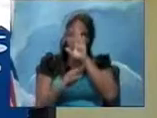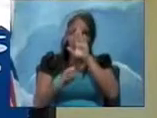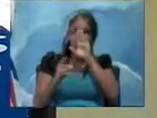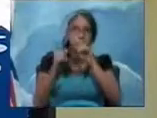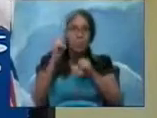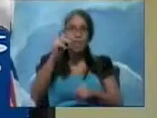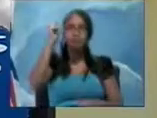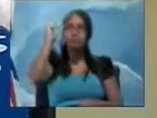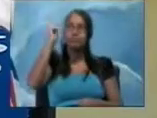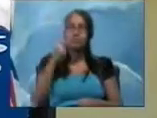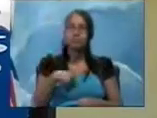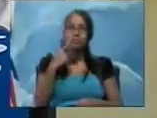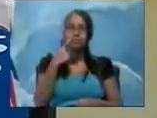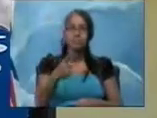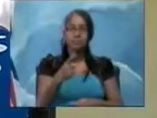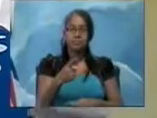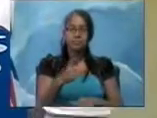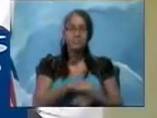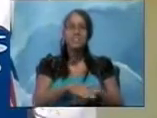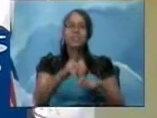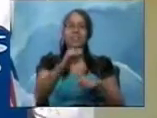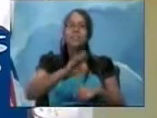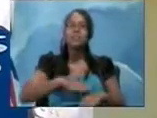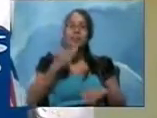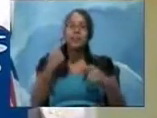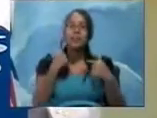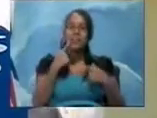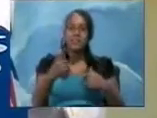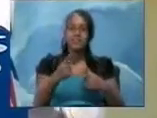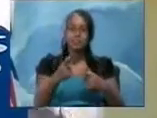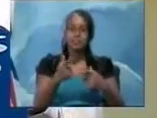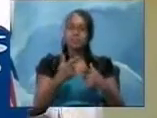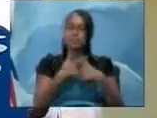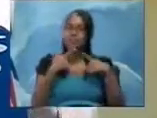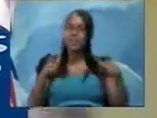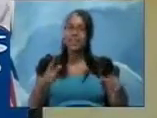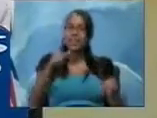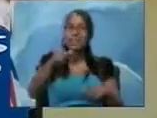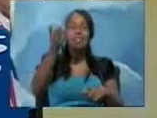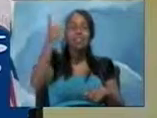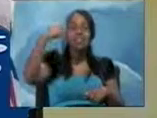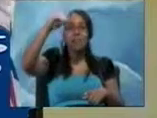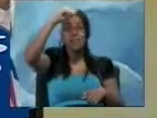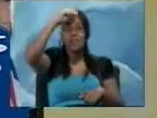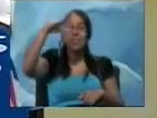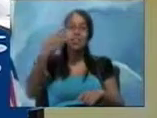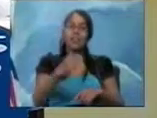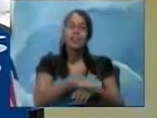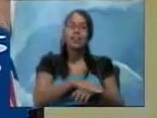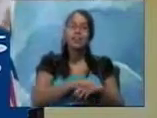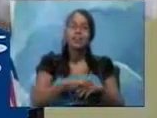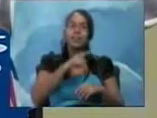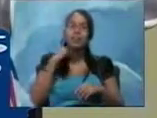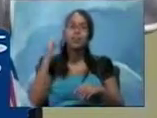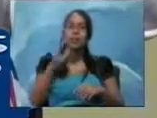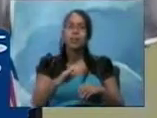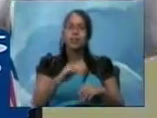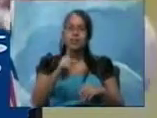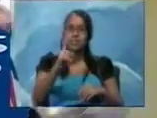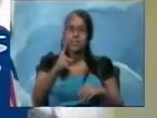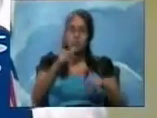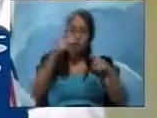Pedro dice Se os puede decir libremente que el del patriarca David que murió y fue sepultado y su